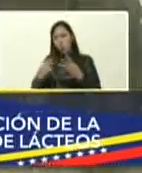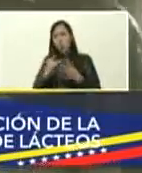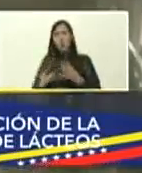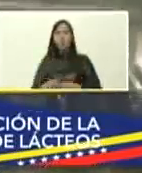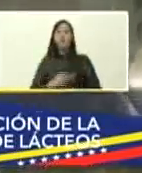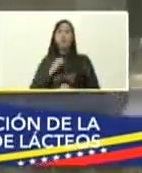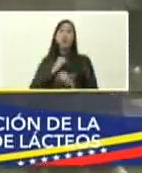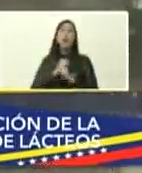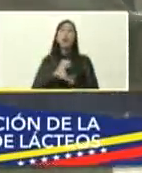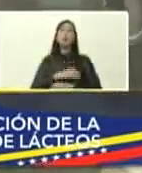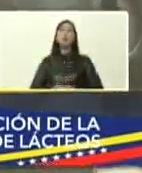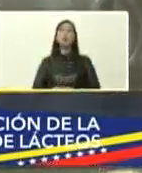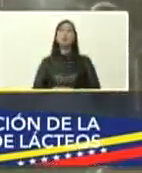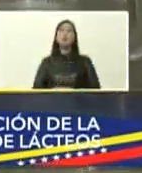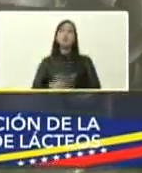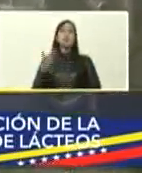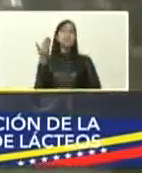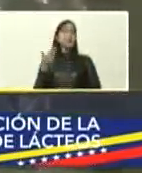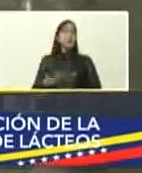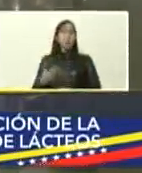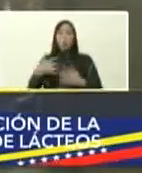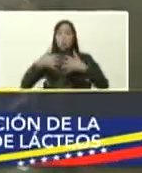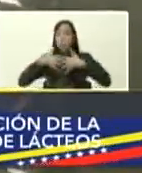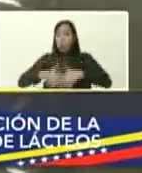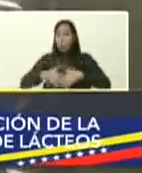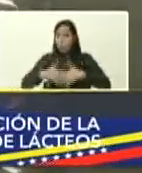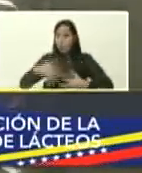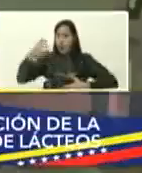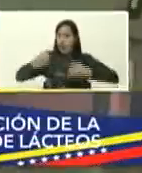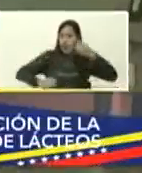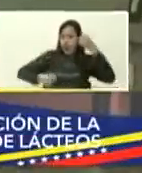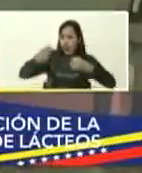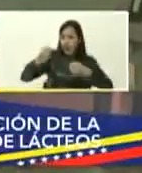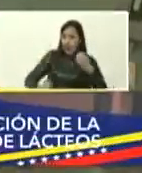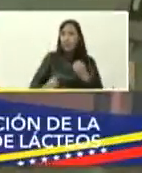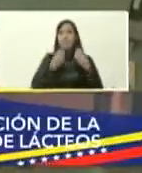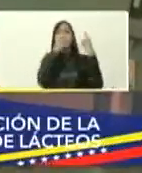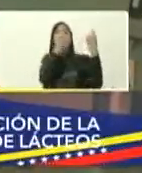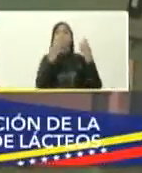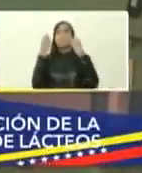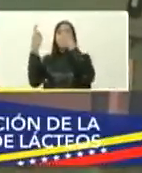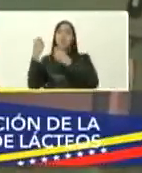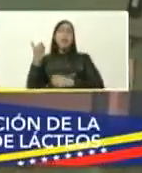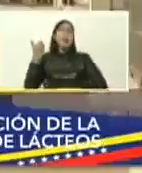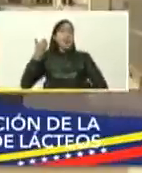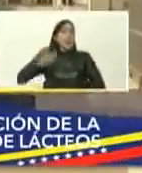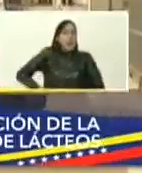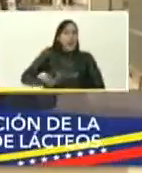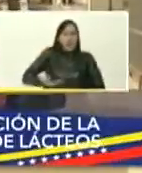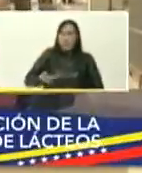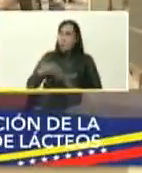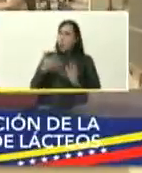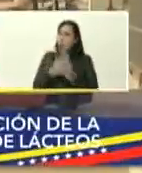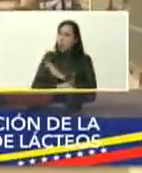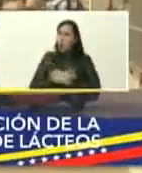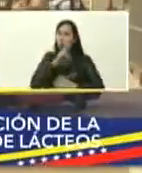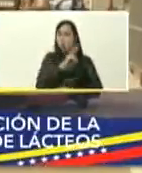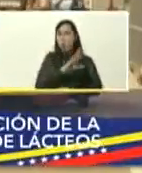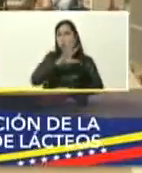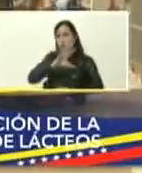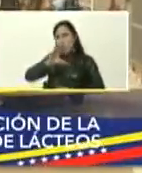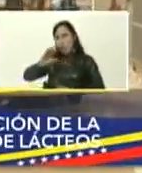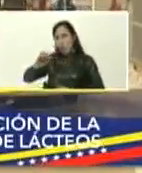trabajos. Importante resaltar, hermano presidente, que esto es una empresa que tiene una capacidad exportadora importante. Estamos hablando de